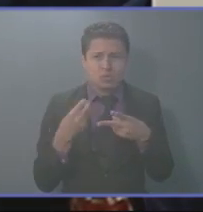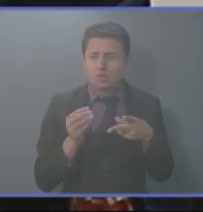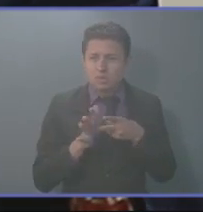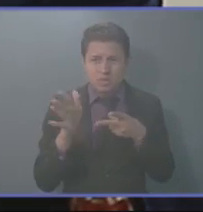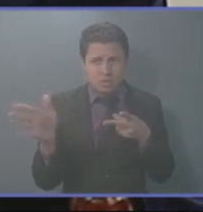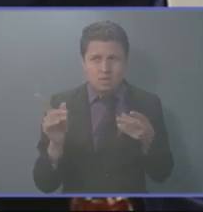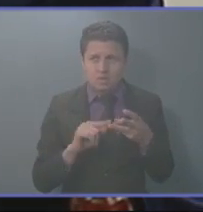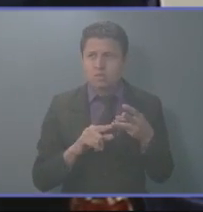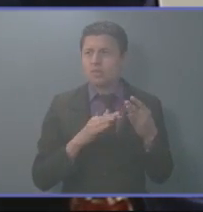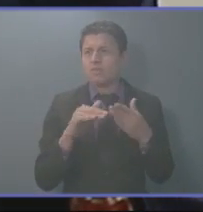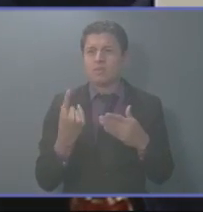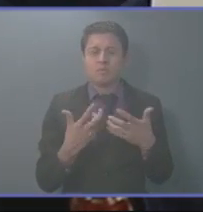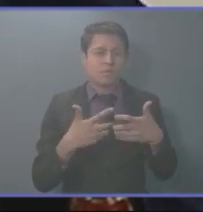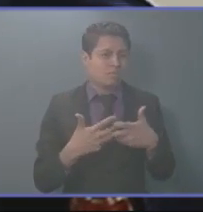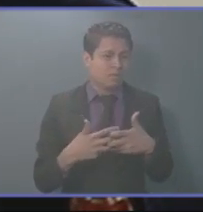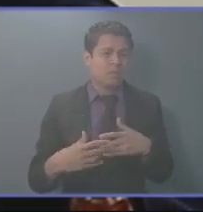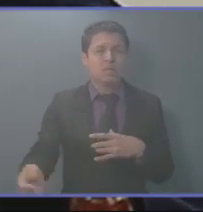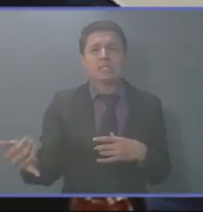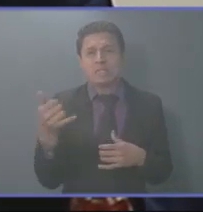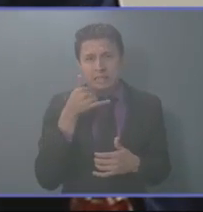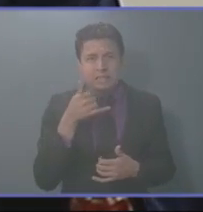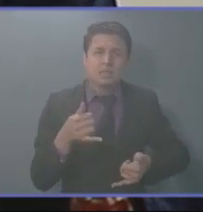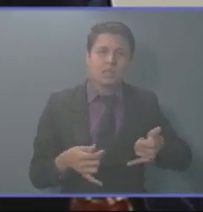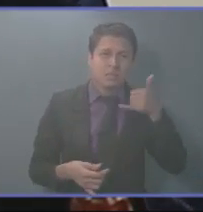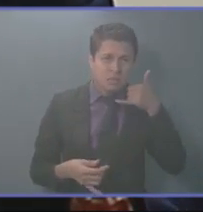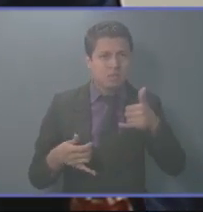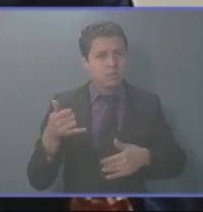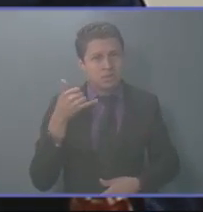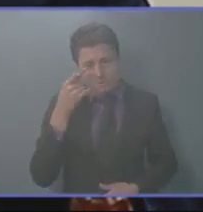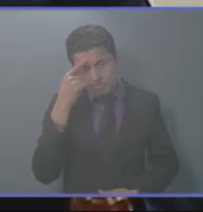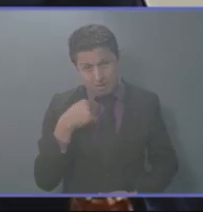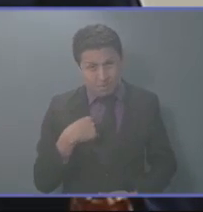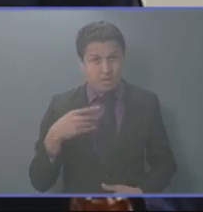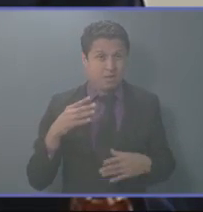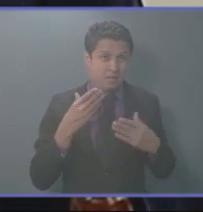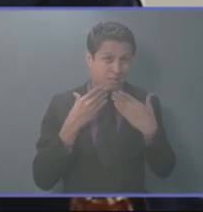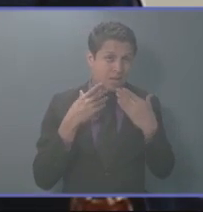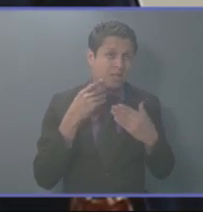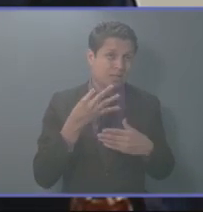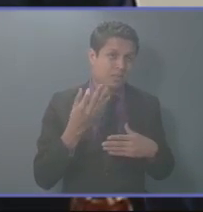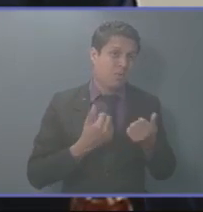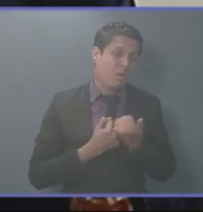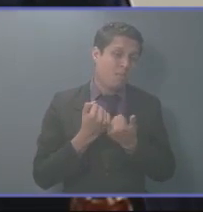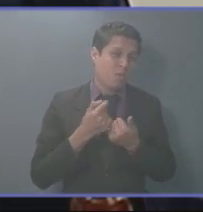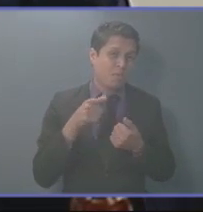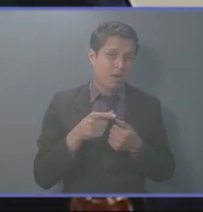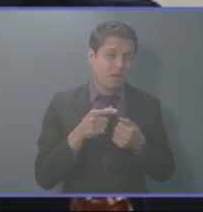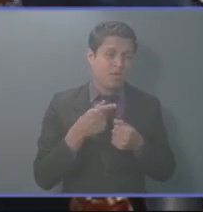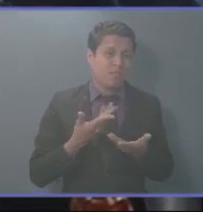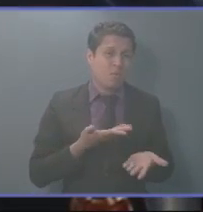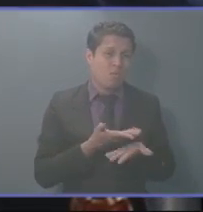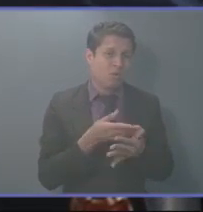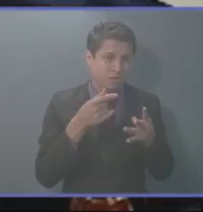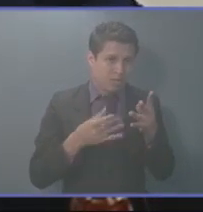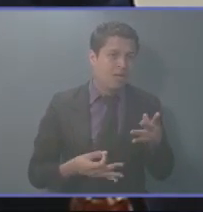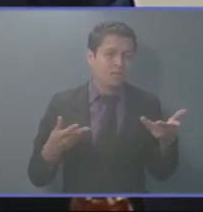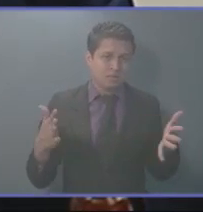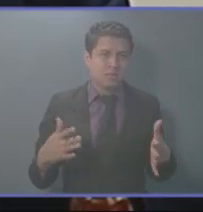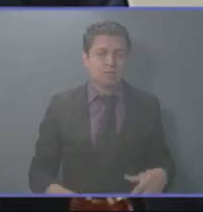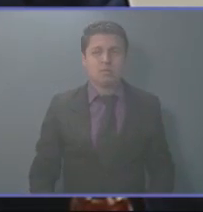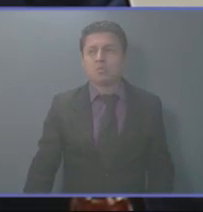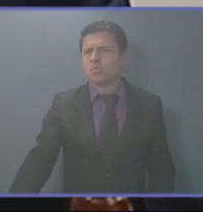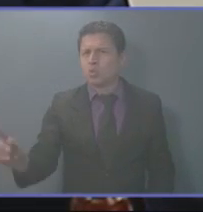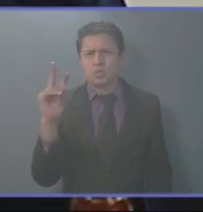y empresarios. Esta propuesta en ningún momento está hablando de aumentar las aportaciones de los